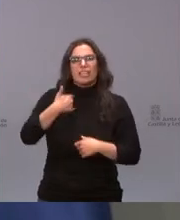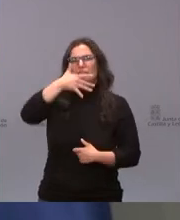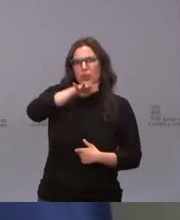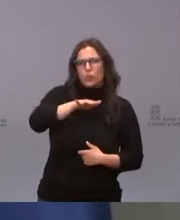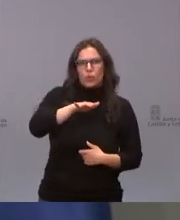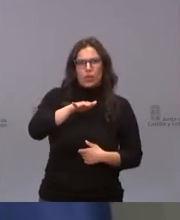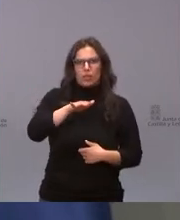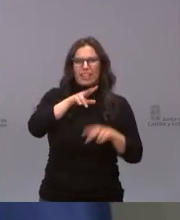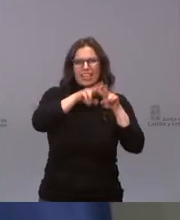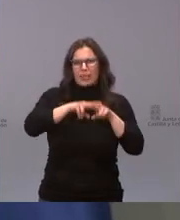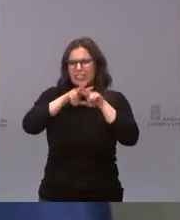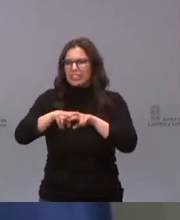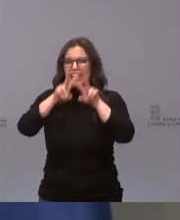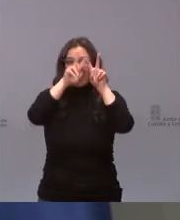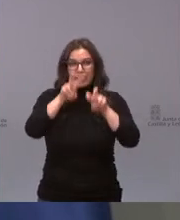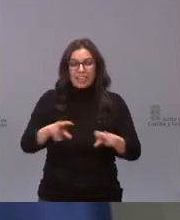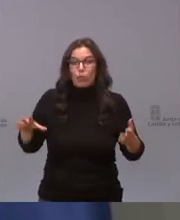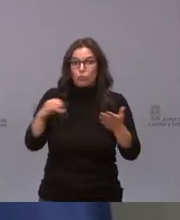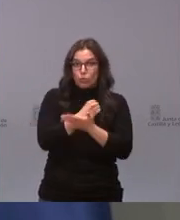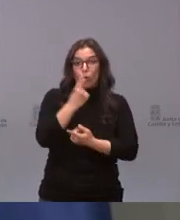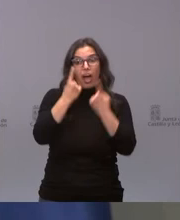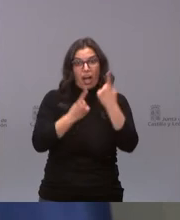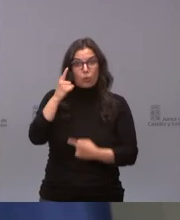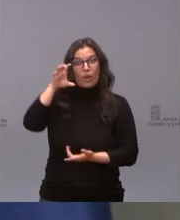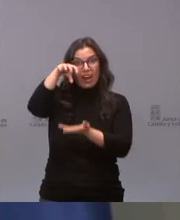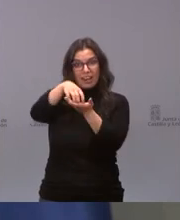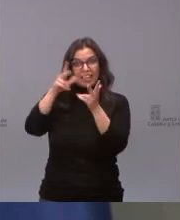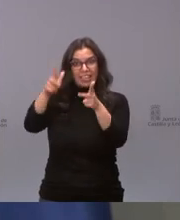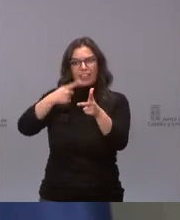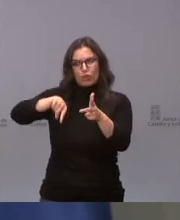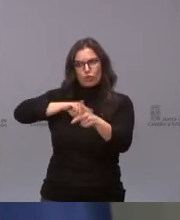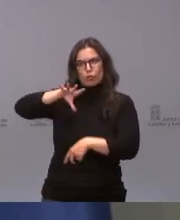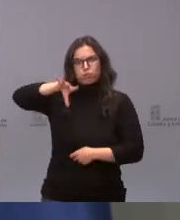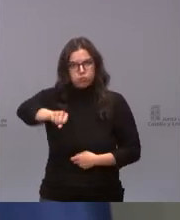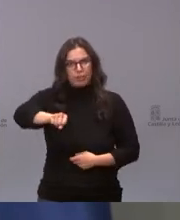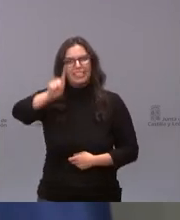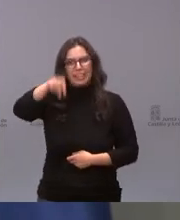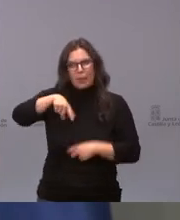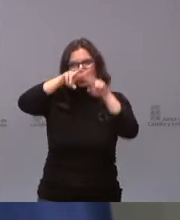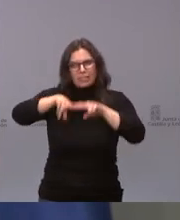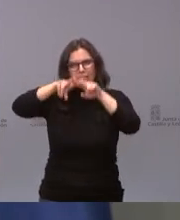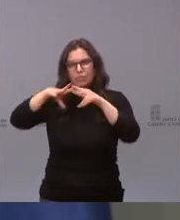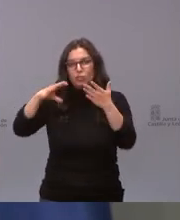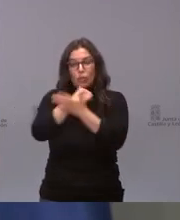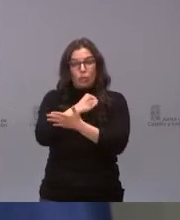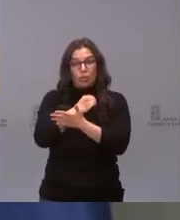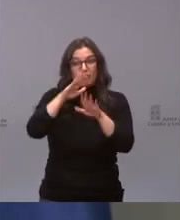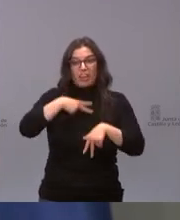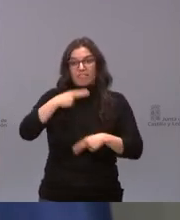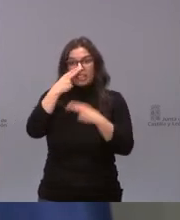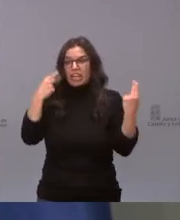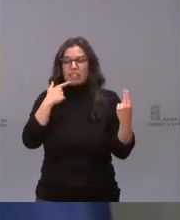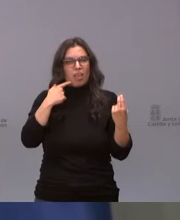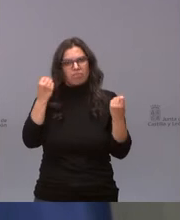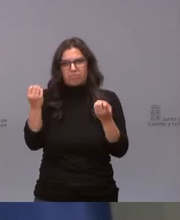casos, incluidos casos de residencias que habían sido intervenidas por nosotros. Que todos ellos han sido sobreseídos.